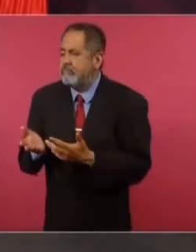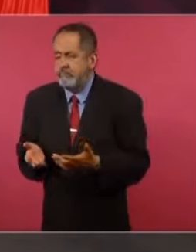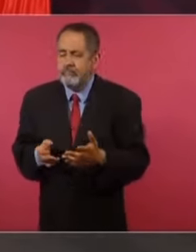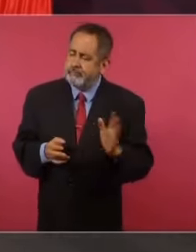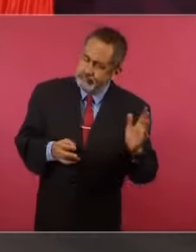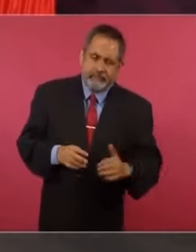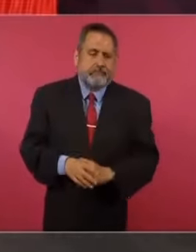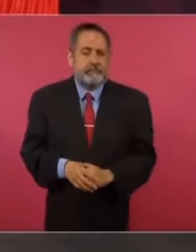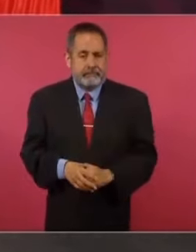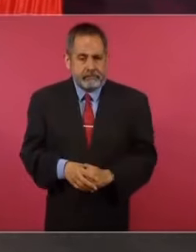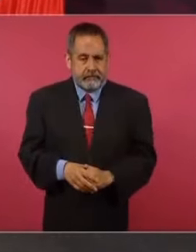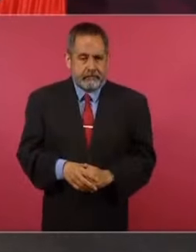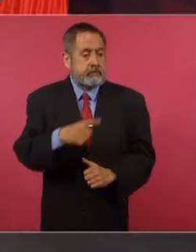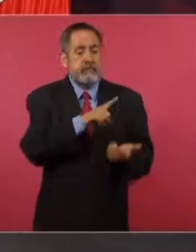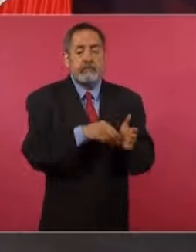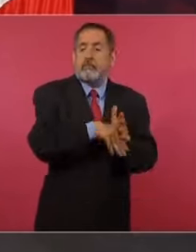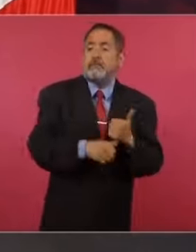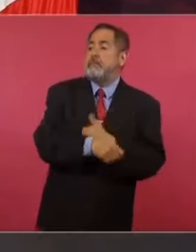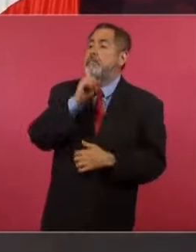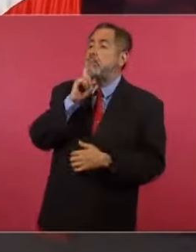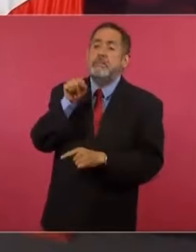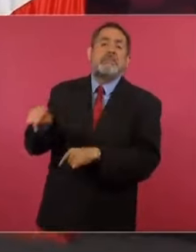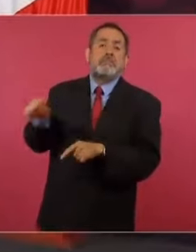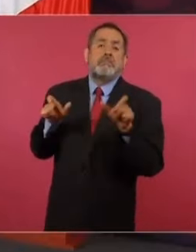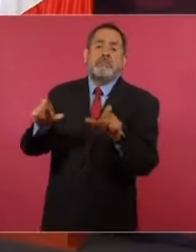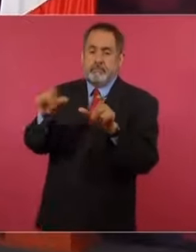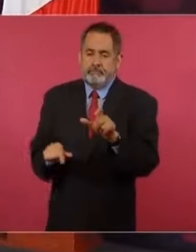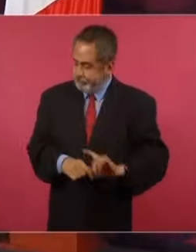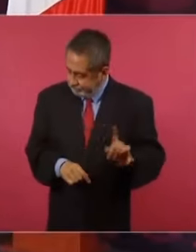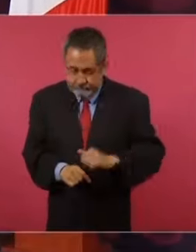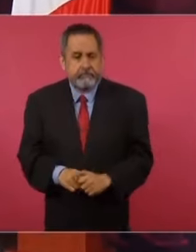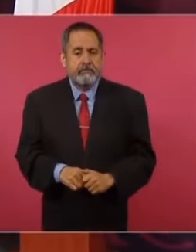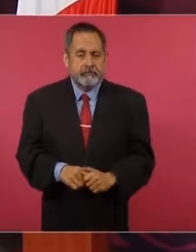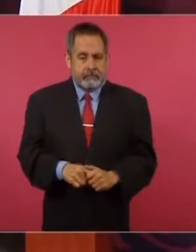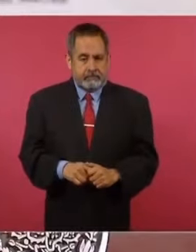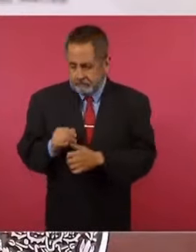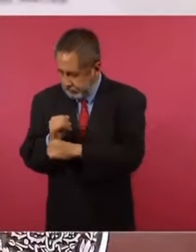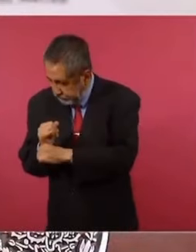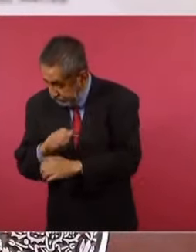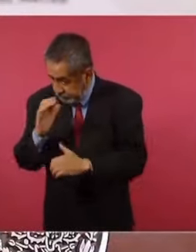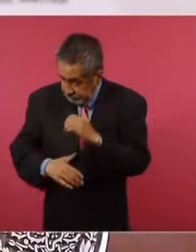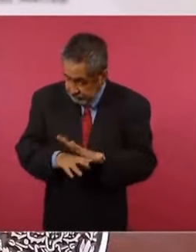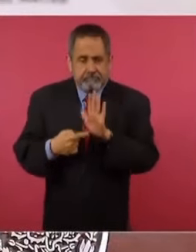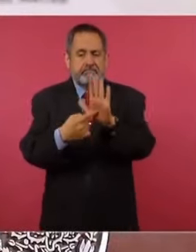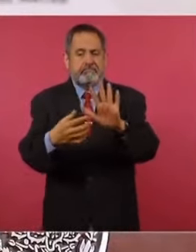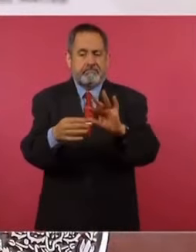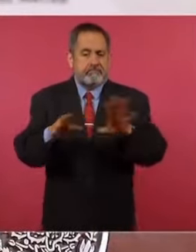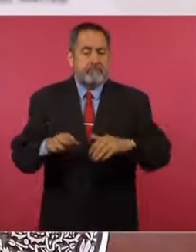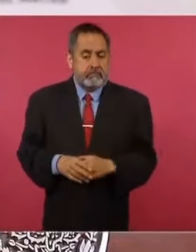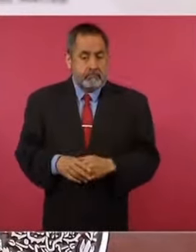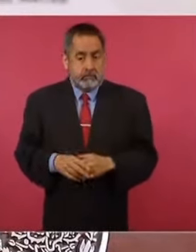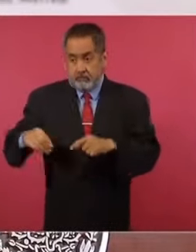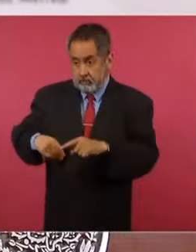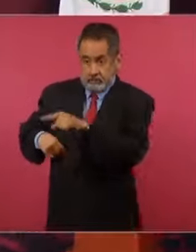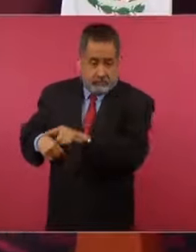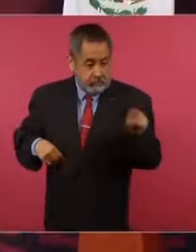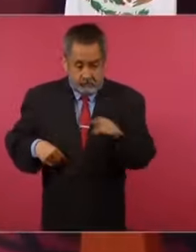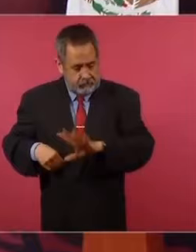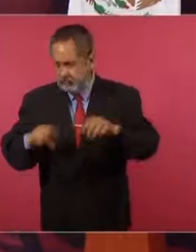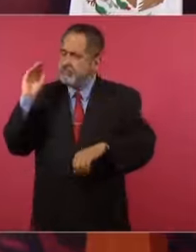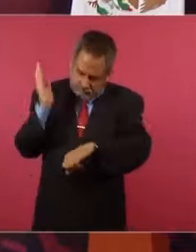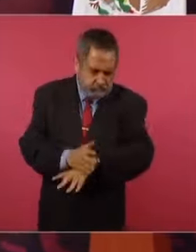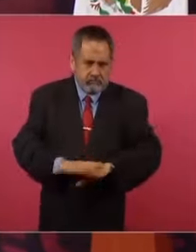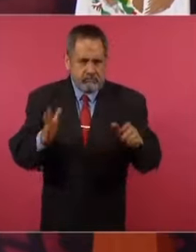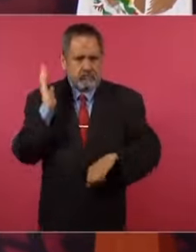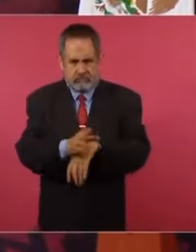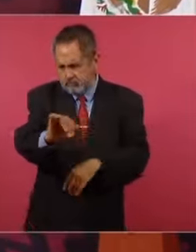Entonces, lo guardaron. Entonces, vamos a terminar la investigación y se va a informar. Y si hay responsabilidad de los elementos de